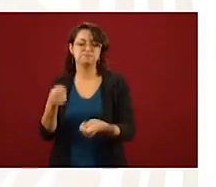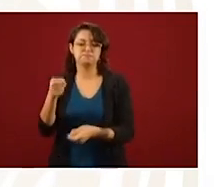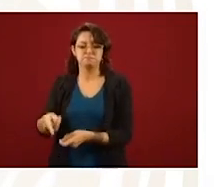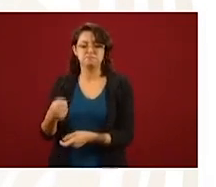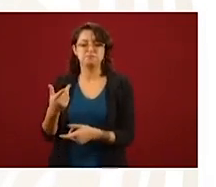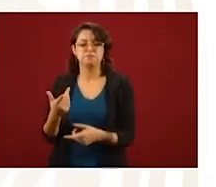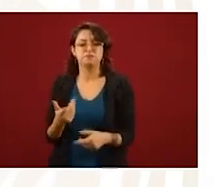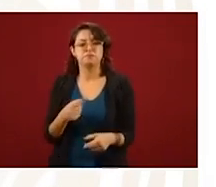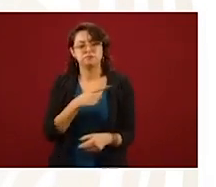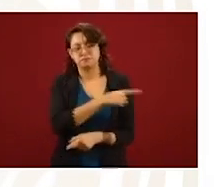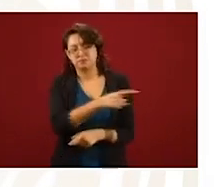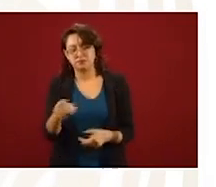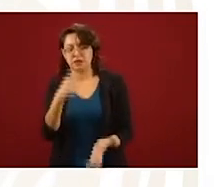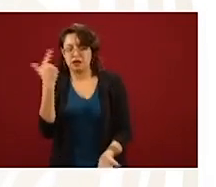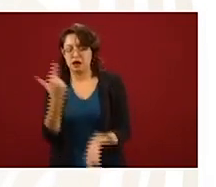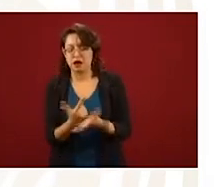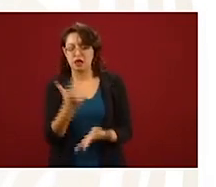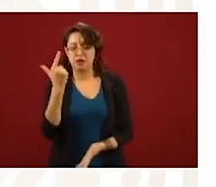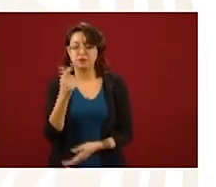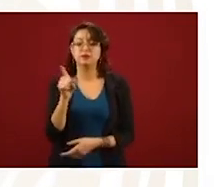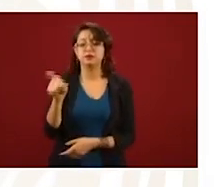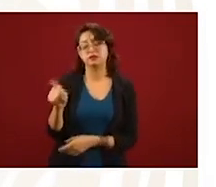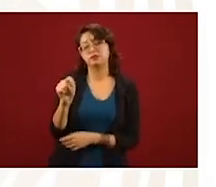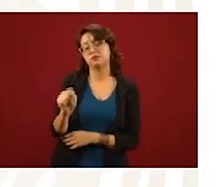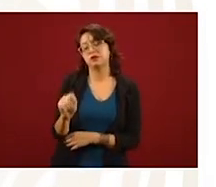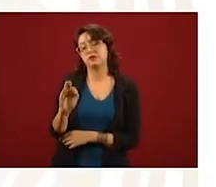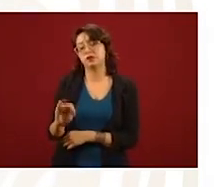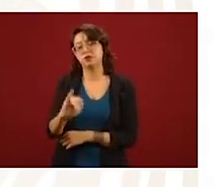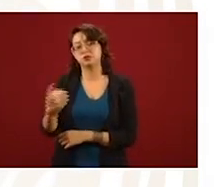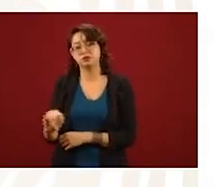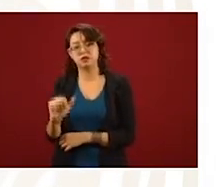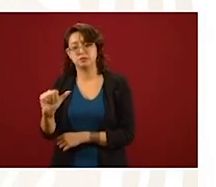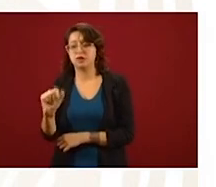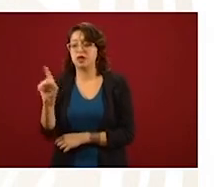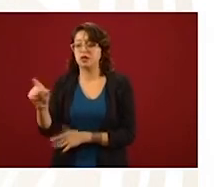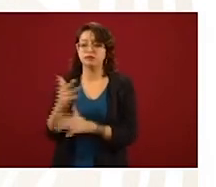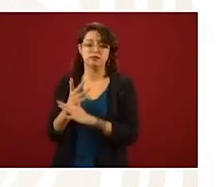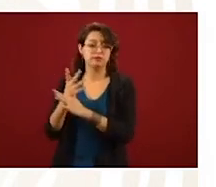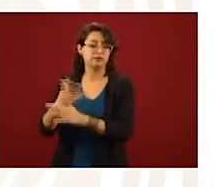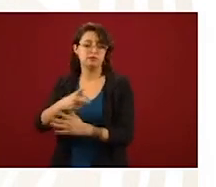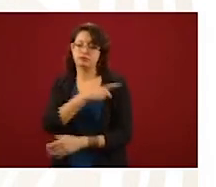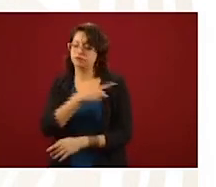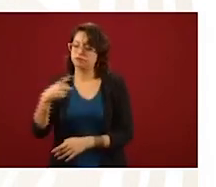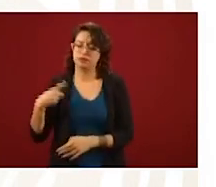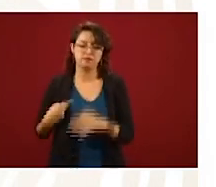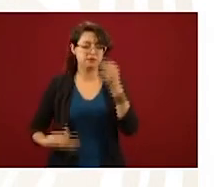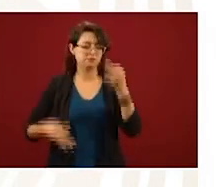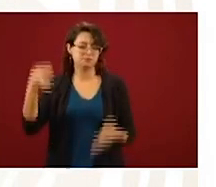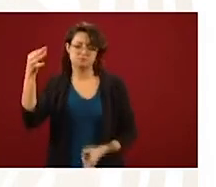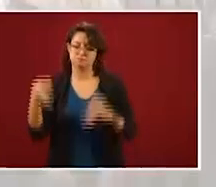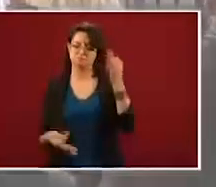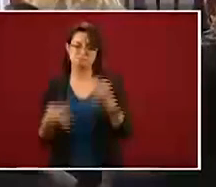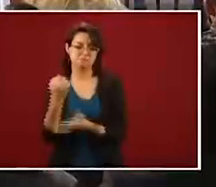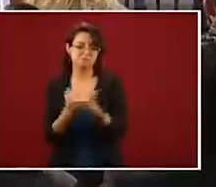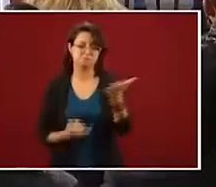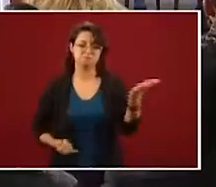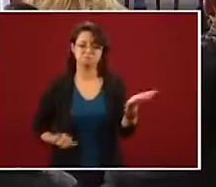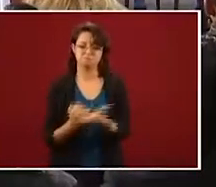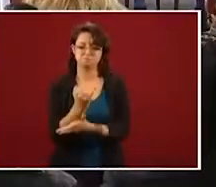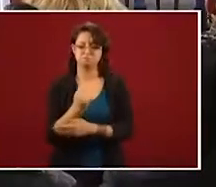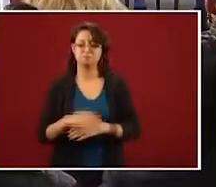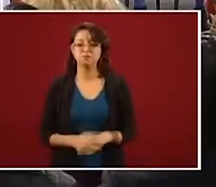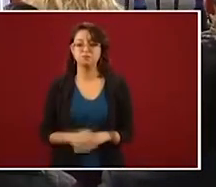las responsabilidades graves. Entonces, es el Tribunal Federal de Justicia Administrativa quien en su momento resolverá y efectivamente dentro de